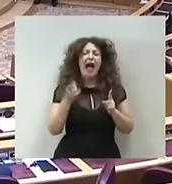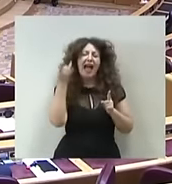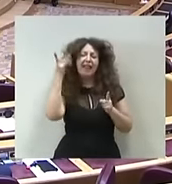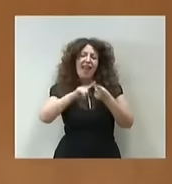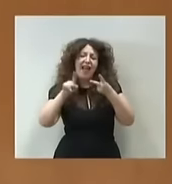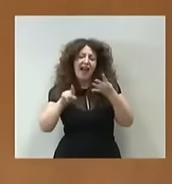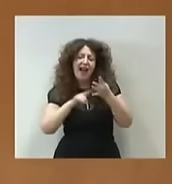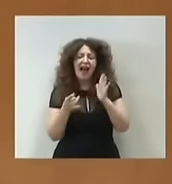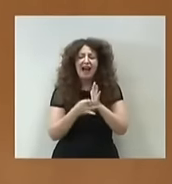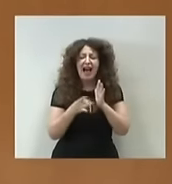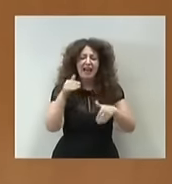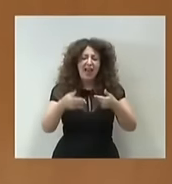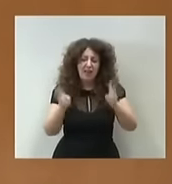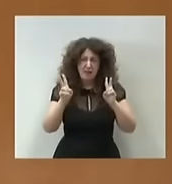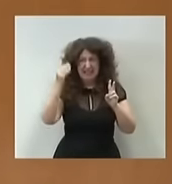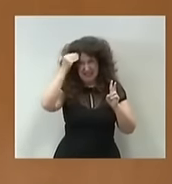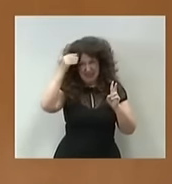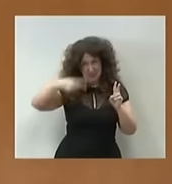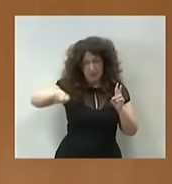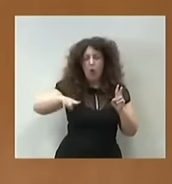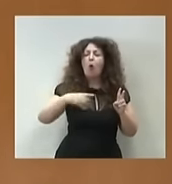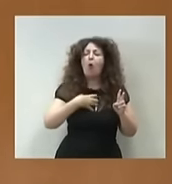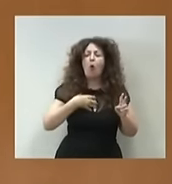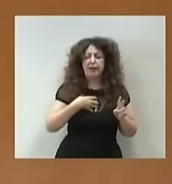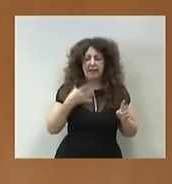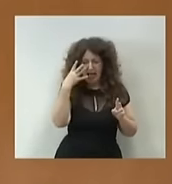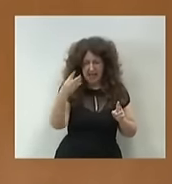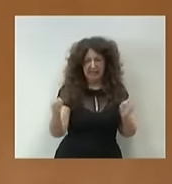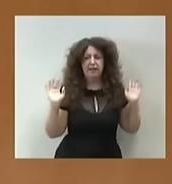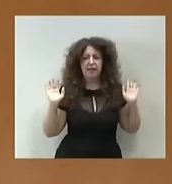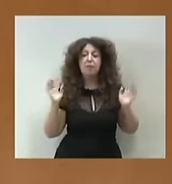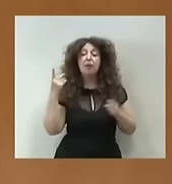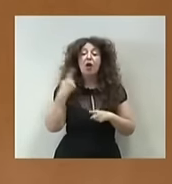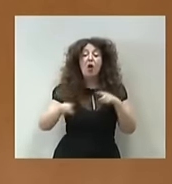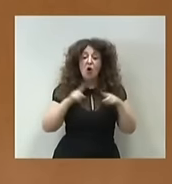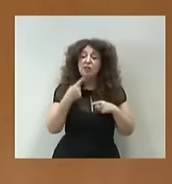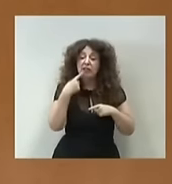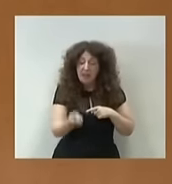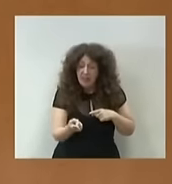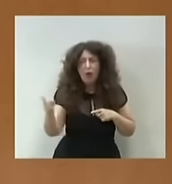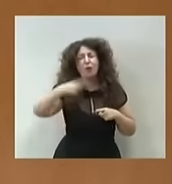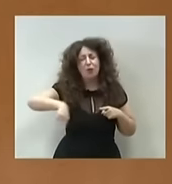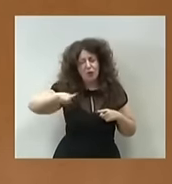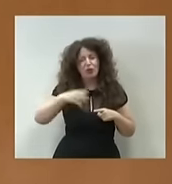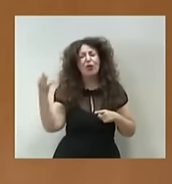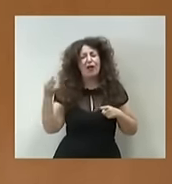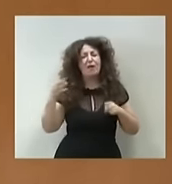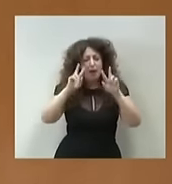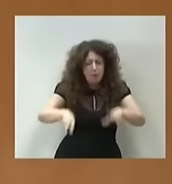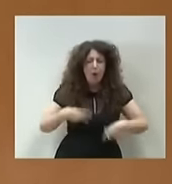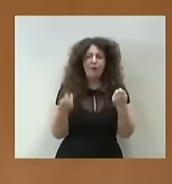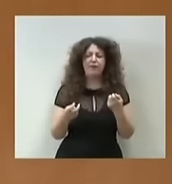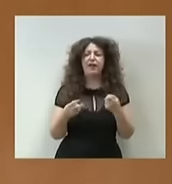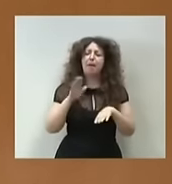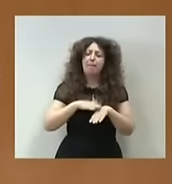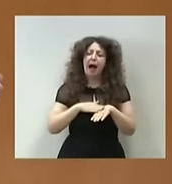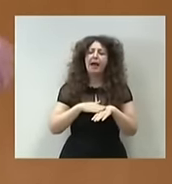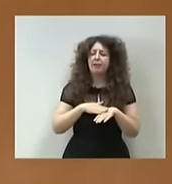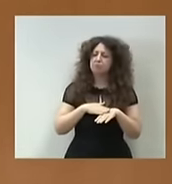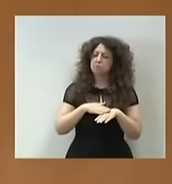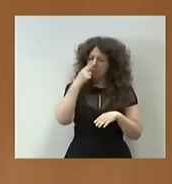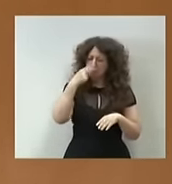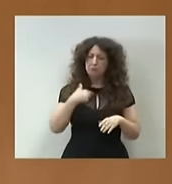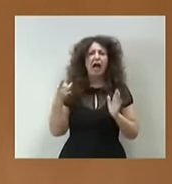democrática. Sé que a ustedes les cuesta entender lo que es, pero algunas de las cosas que estoy diciendo son las que ustedes deberían revocar y modificar para que ustedes pudieran presumir